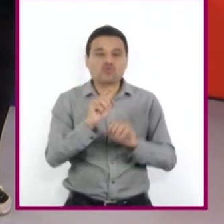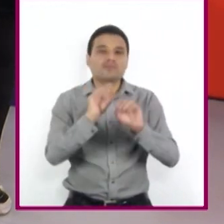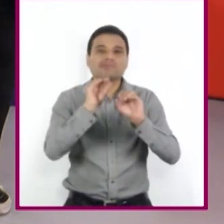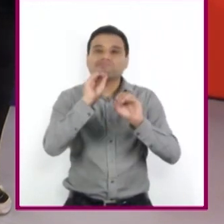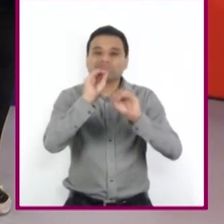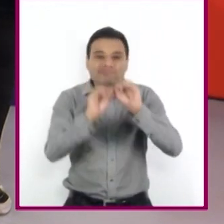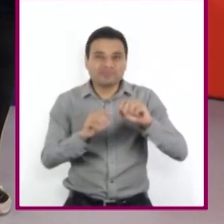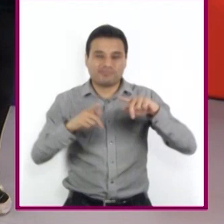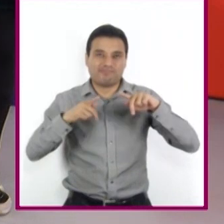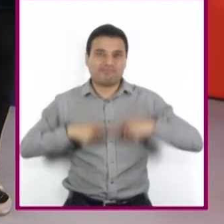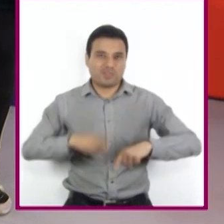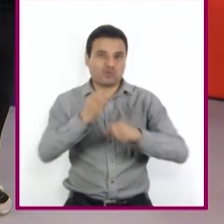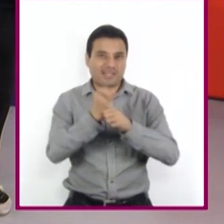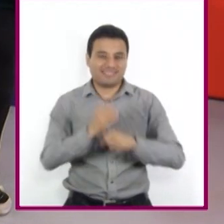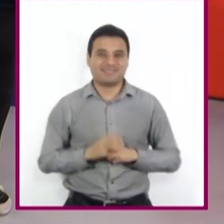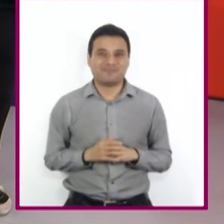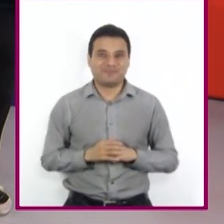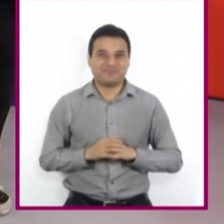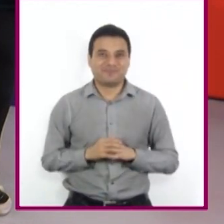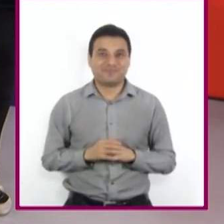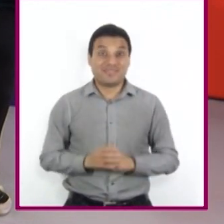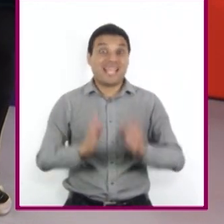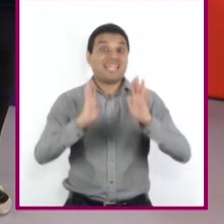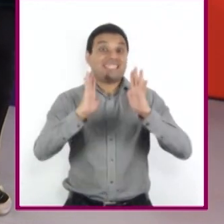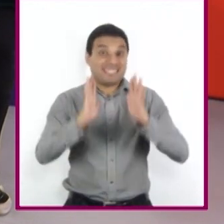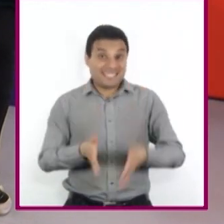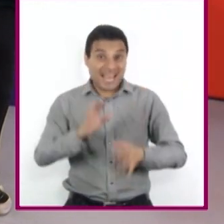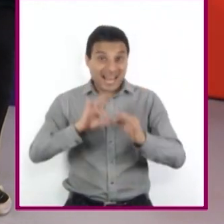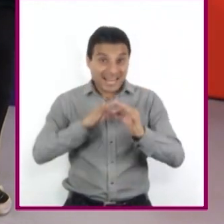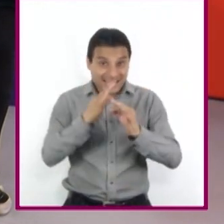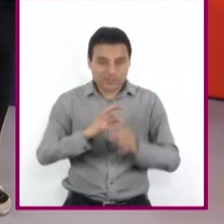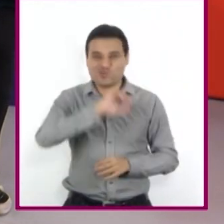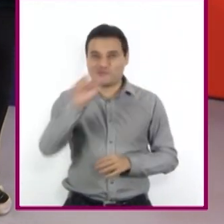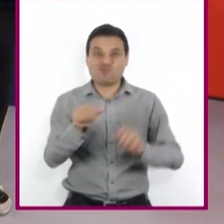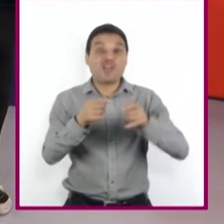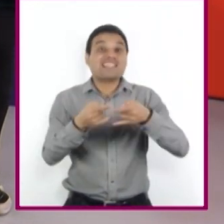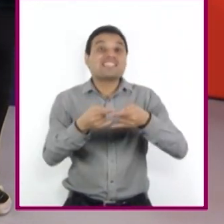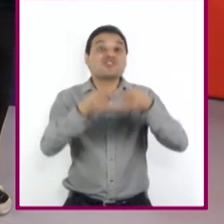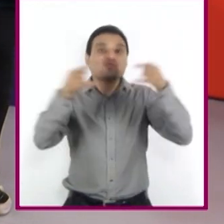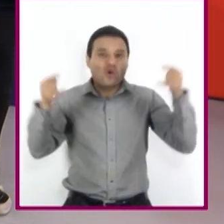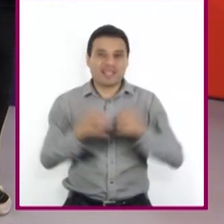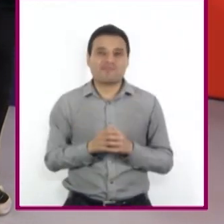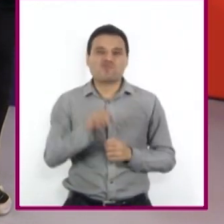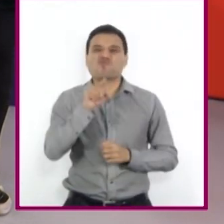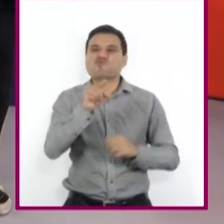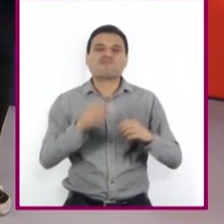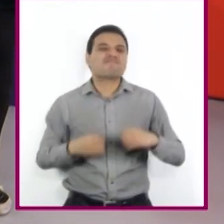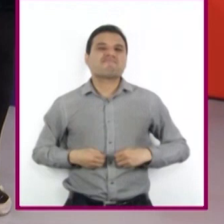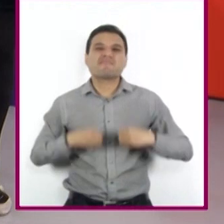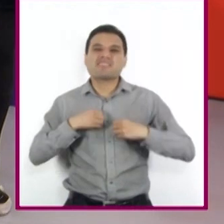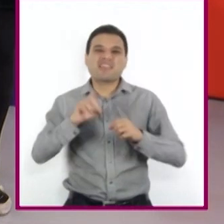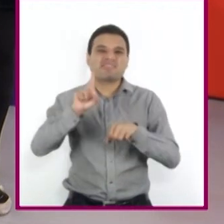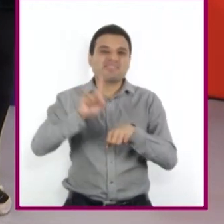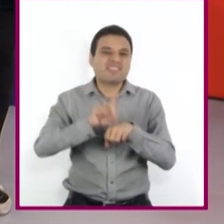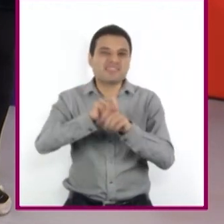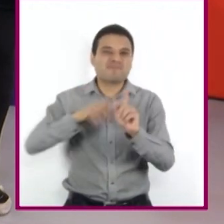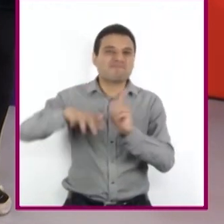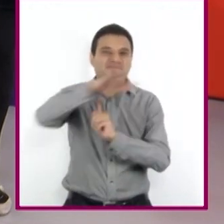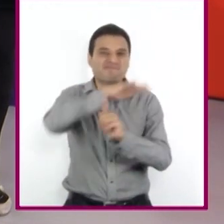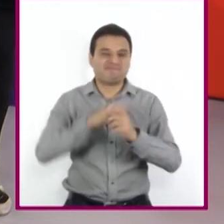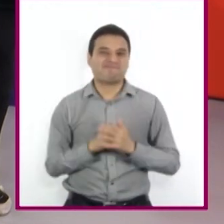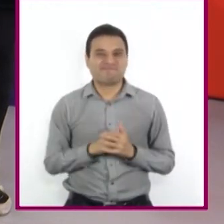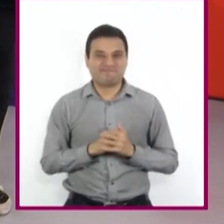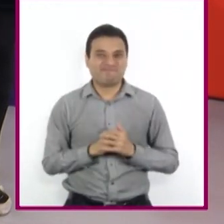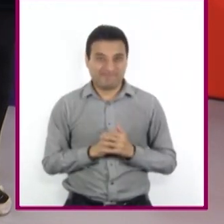propios personajes. Ya que los tengan, elaboren una historia con elementos de la vida cotidiana, es decir, lo que hacen cada día,